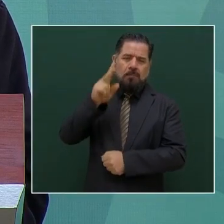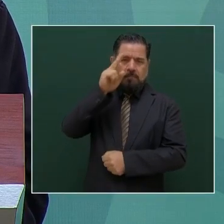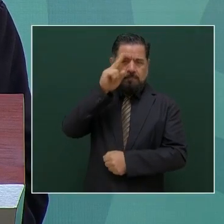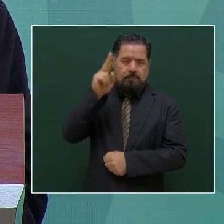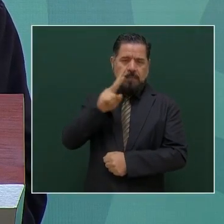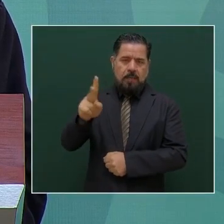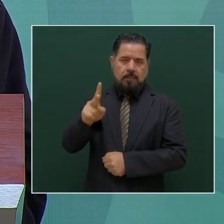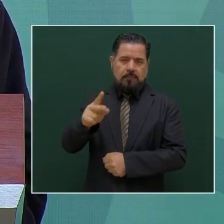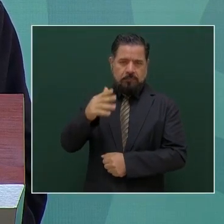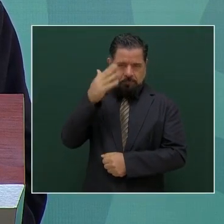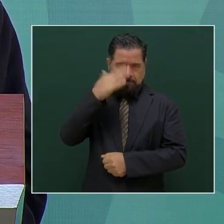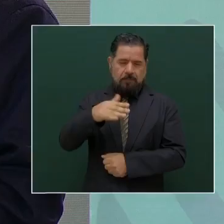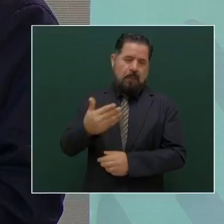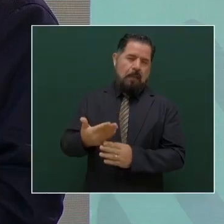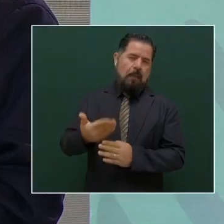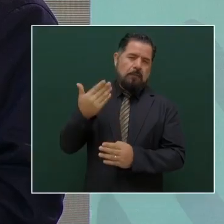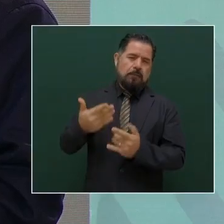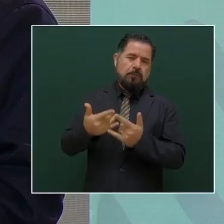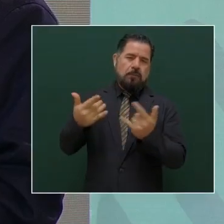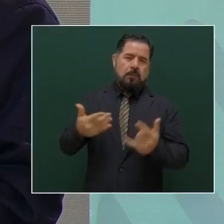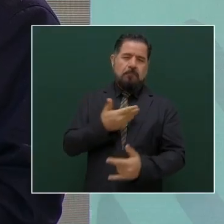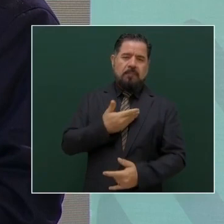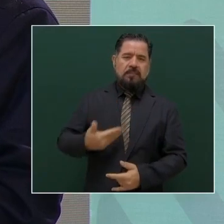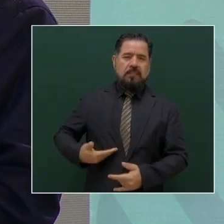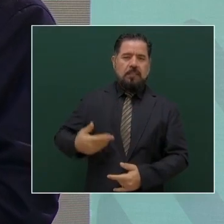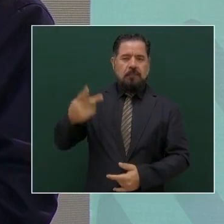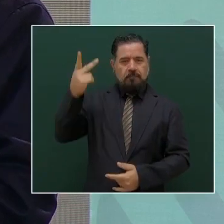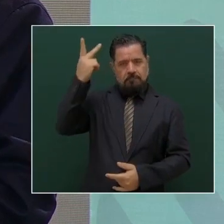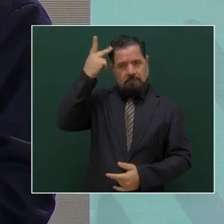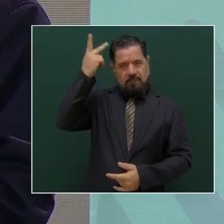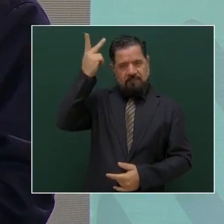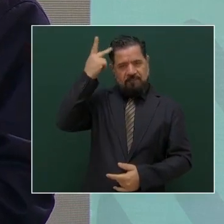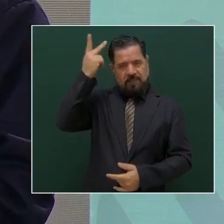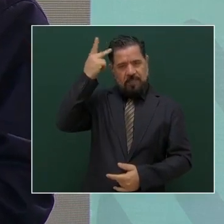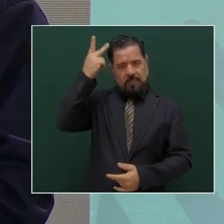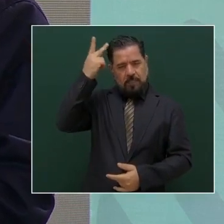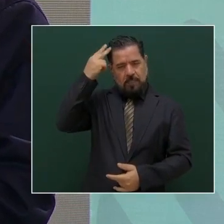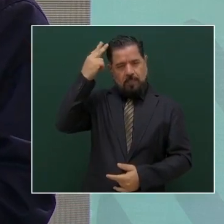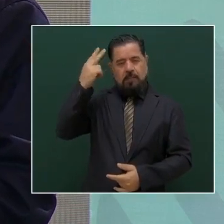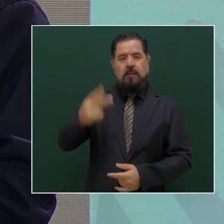durante el porfiriato, porque de